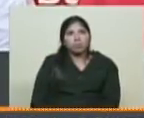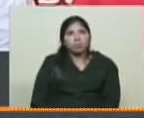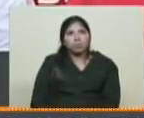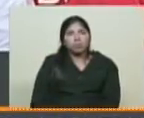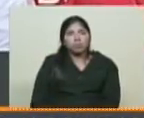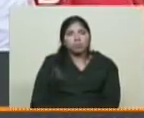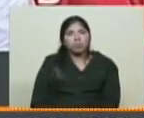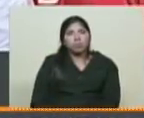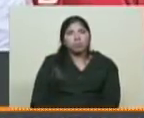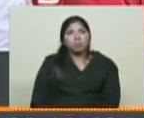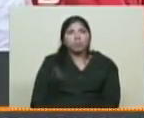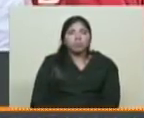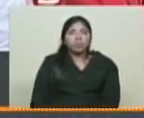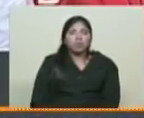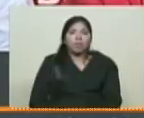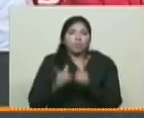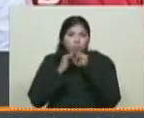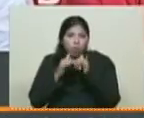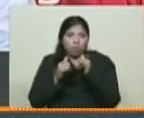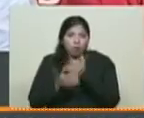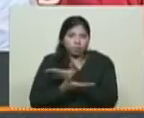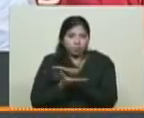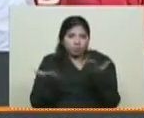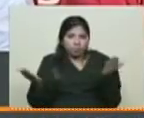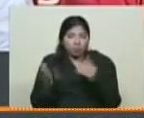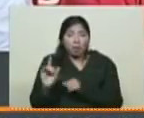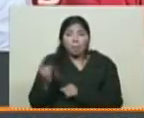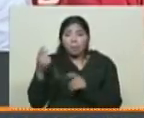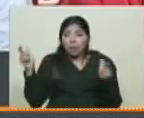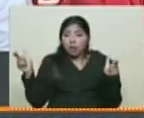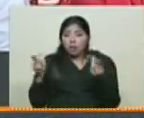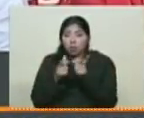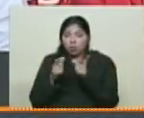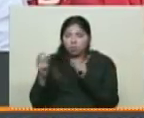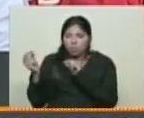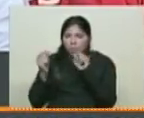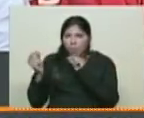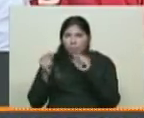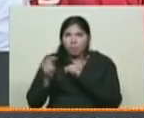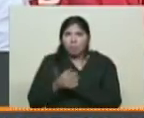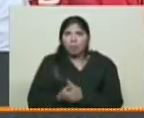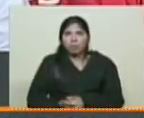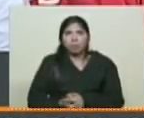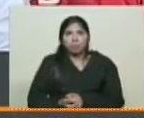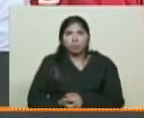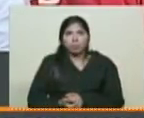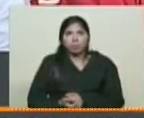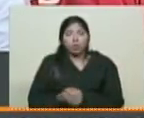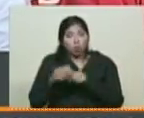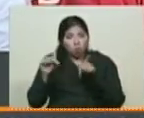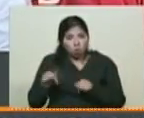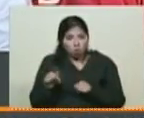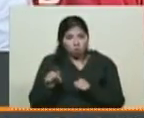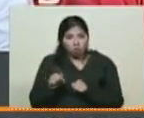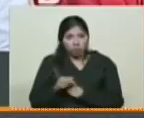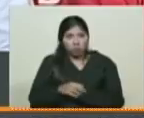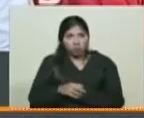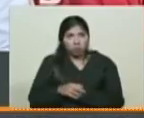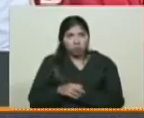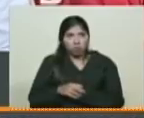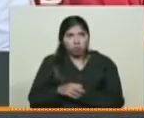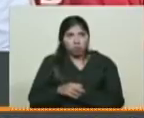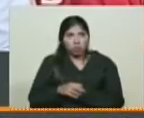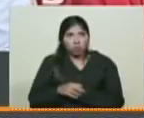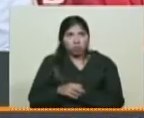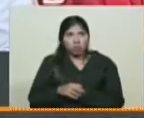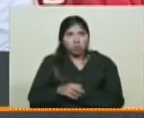quisiéramos nosotros destacar en esta primera reunión, en este primer encuentro que hemos tenido el día de hoy en la dirección nacional